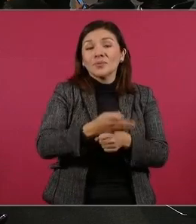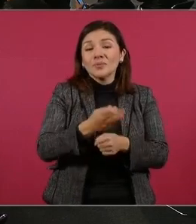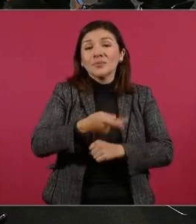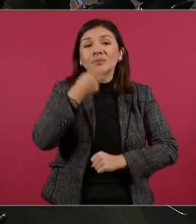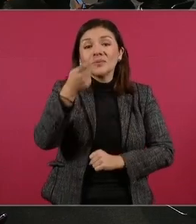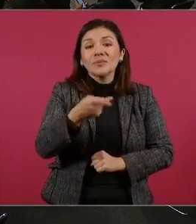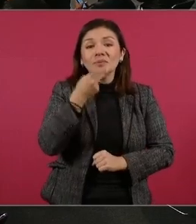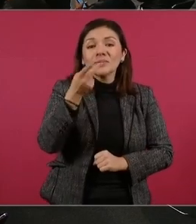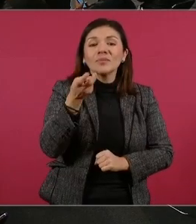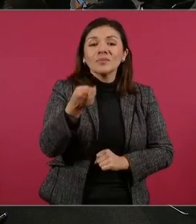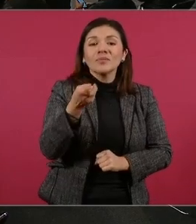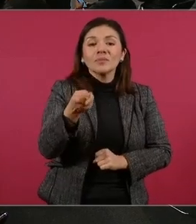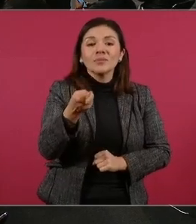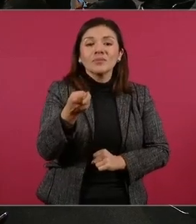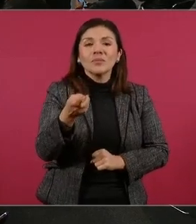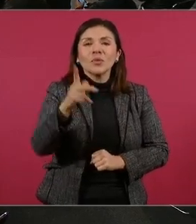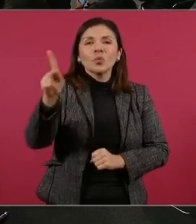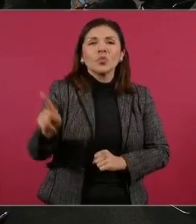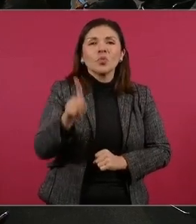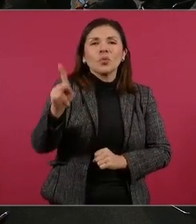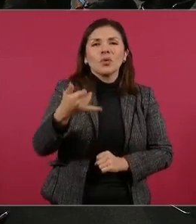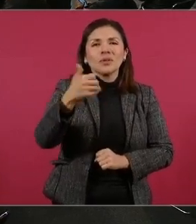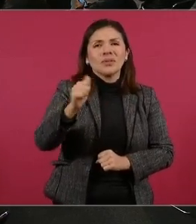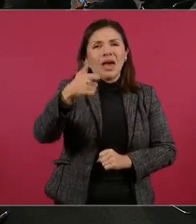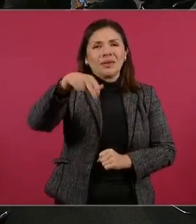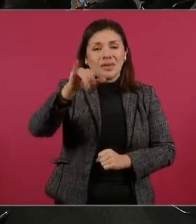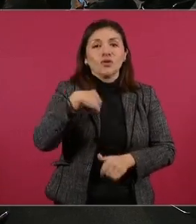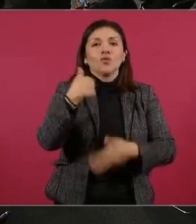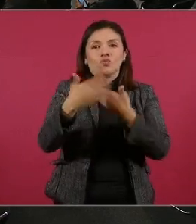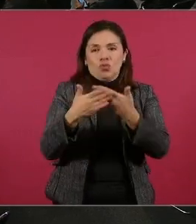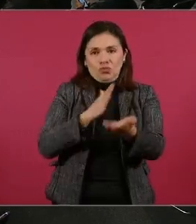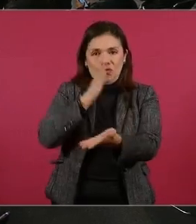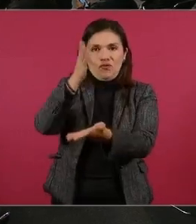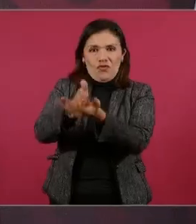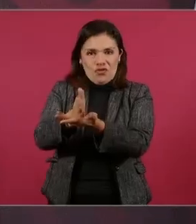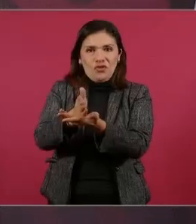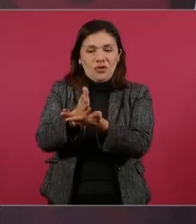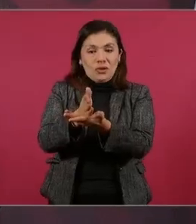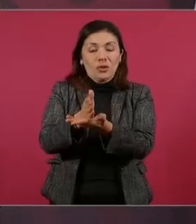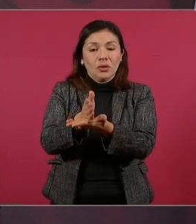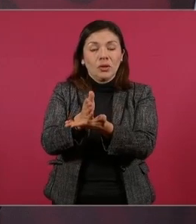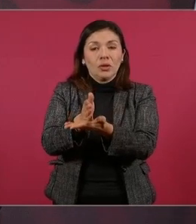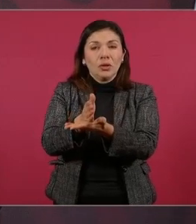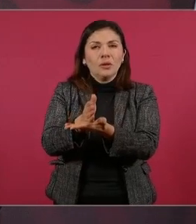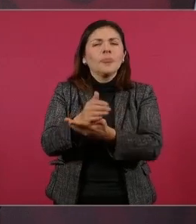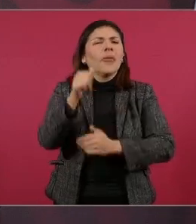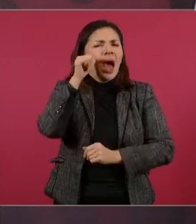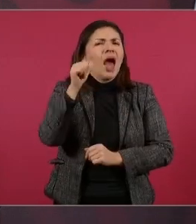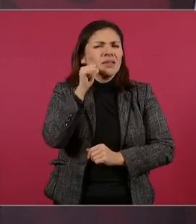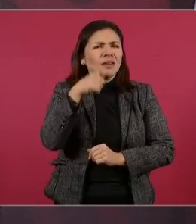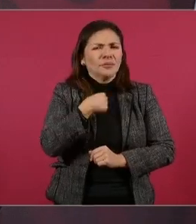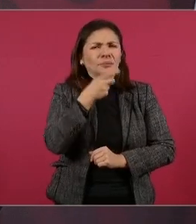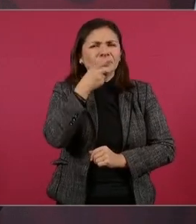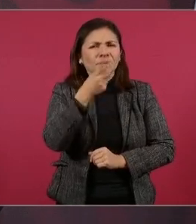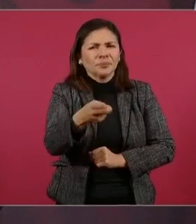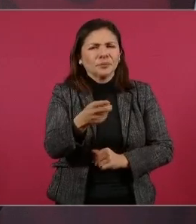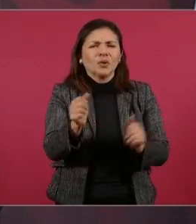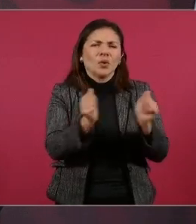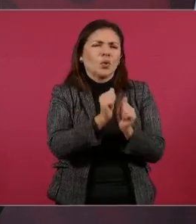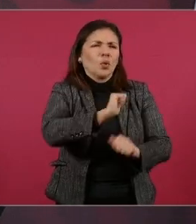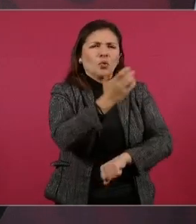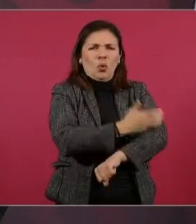lo de los pueblos Yaquis yo voy a estar por allá ayer hablábamos con